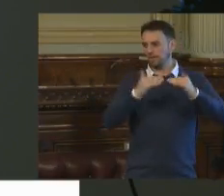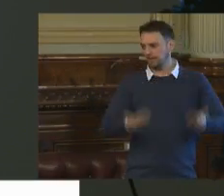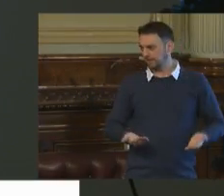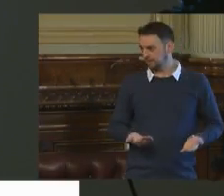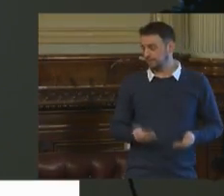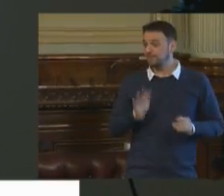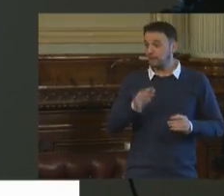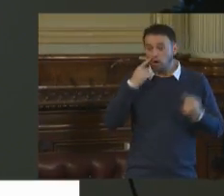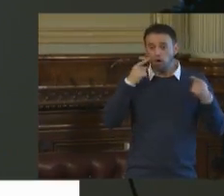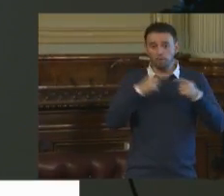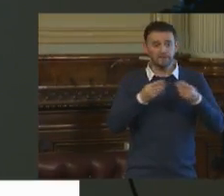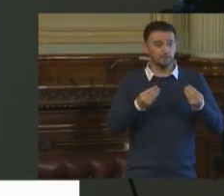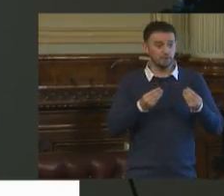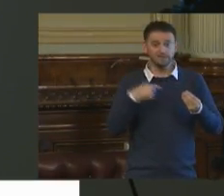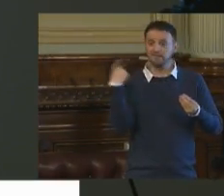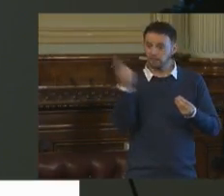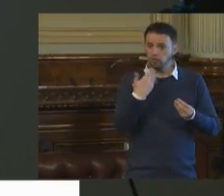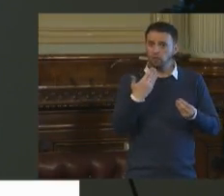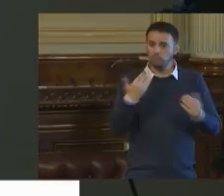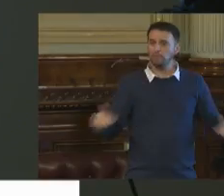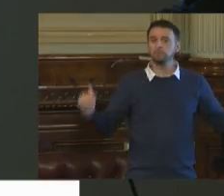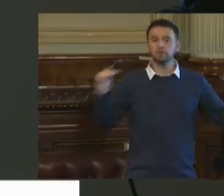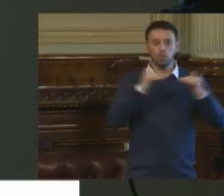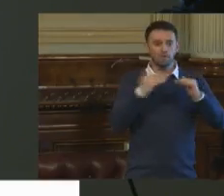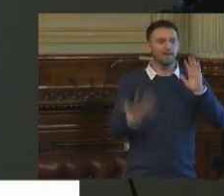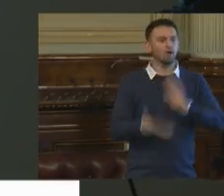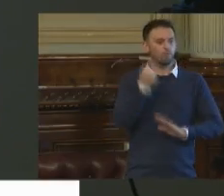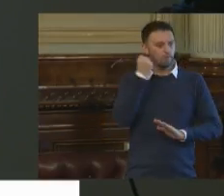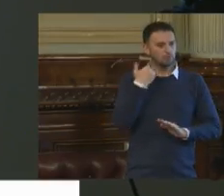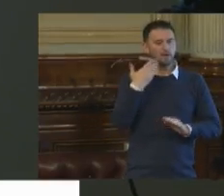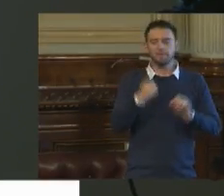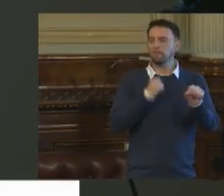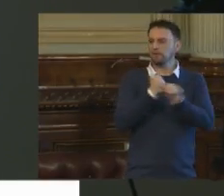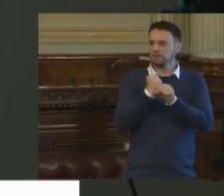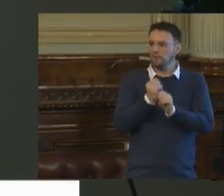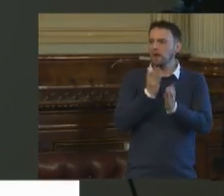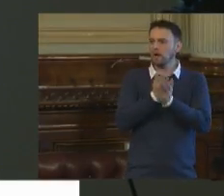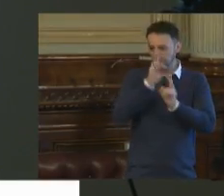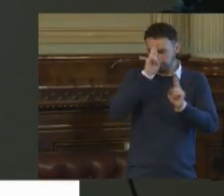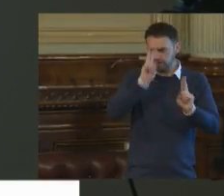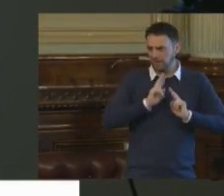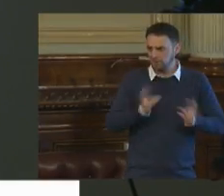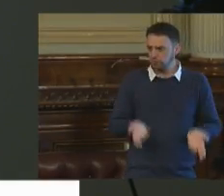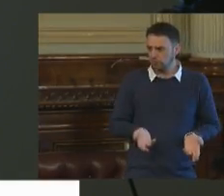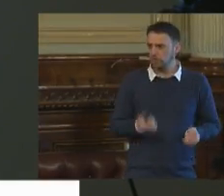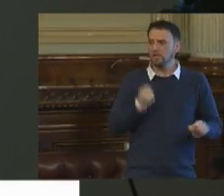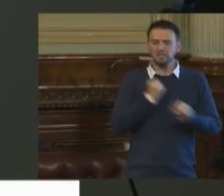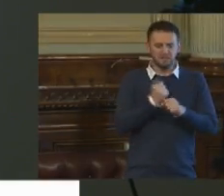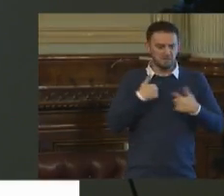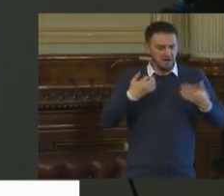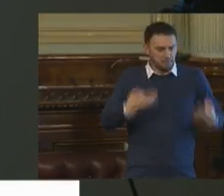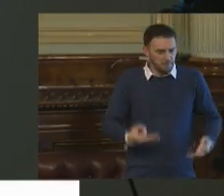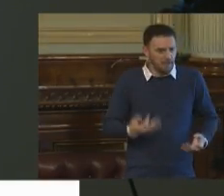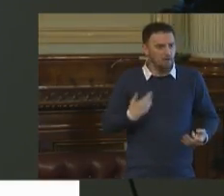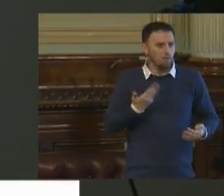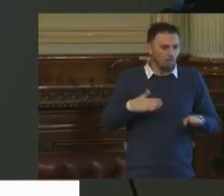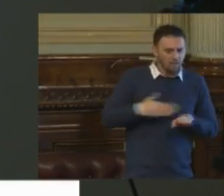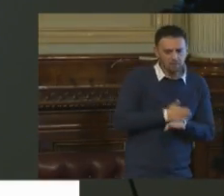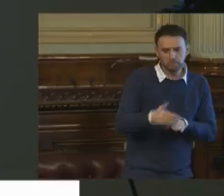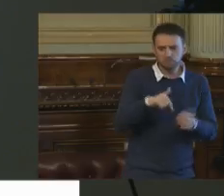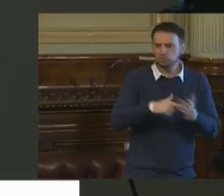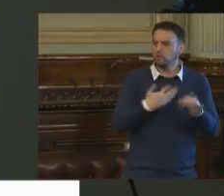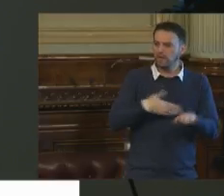que siempre es este el objetivo la igualdad de oportunidades para poder ejercer los derechos para poder realizar un trabajo para poder